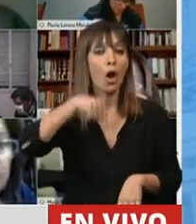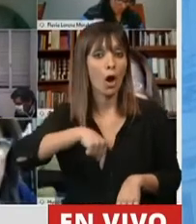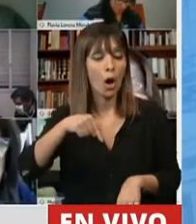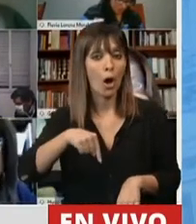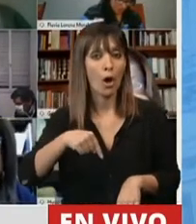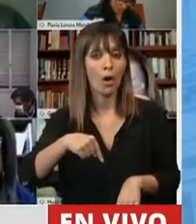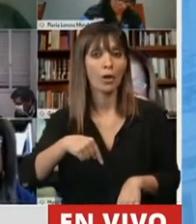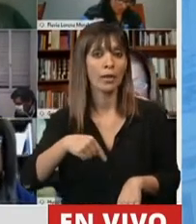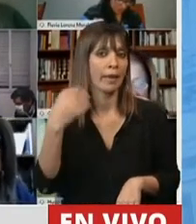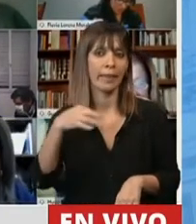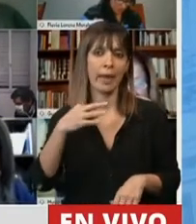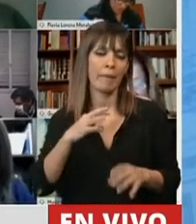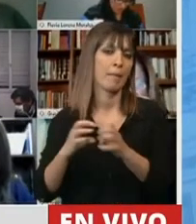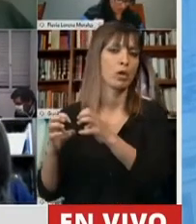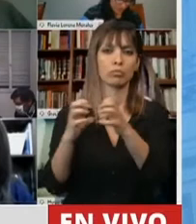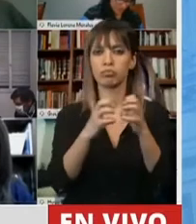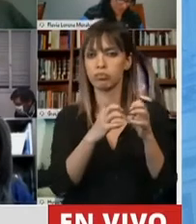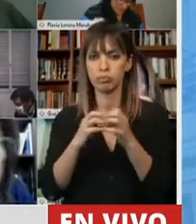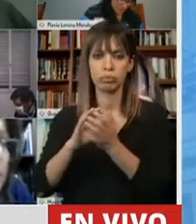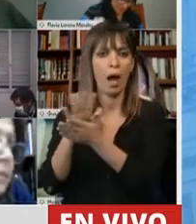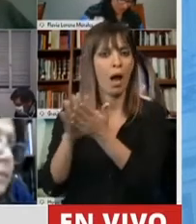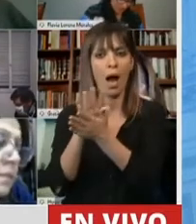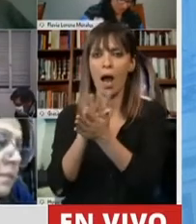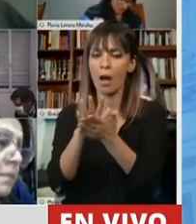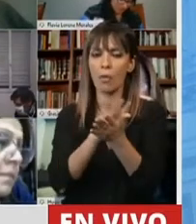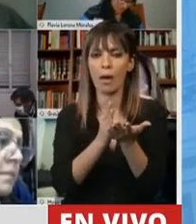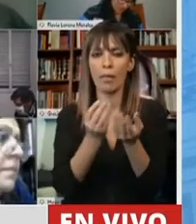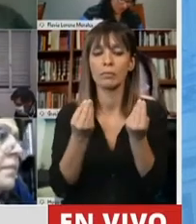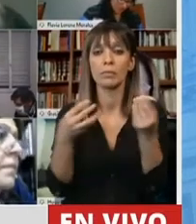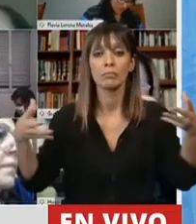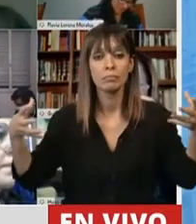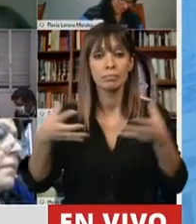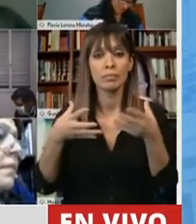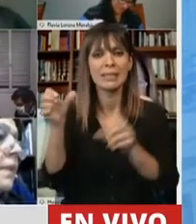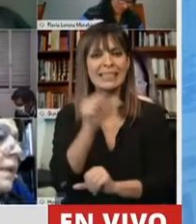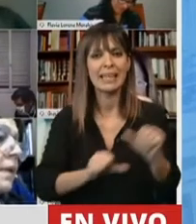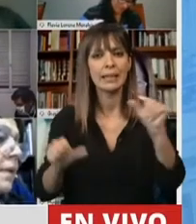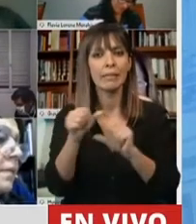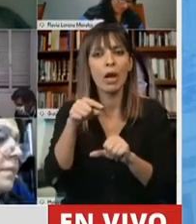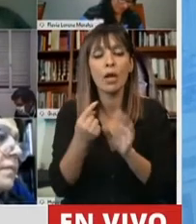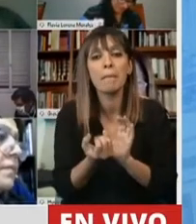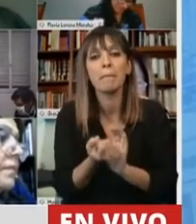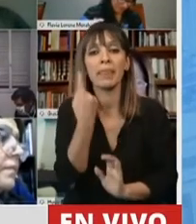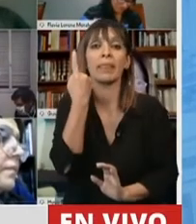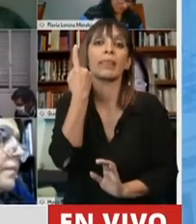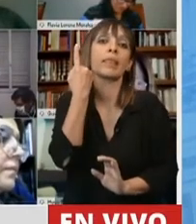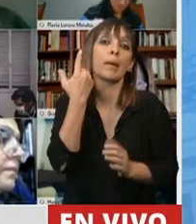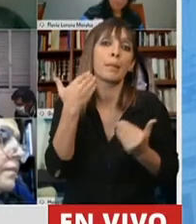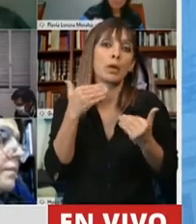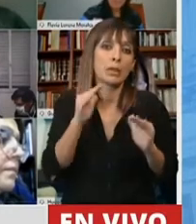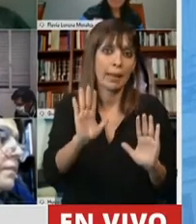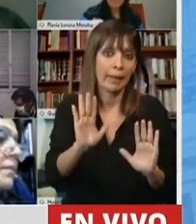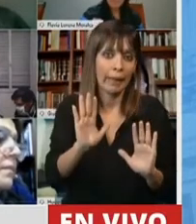al debate, a poder decir que la comunidad científica ha encontrado hoy una posibilidad,